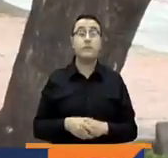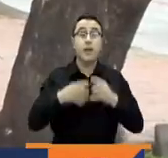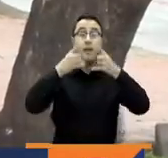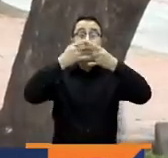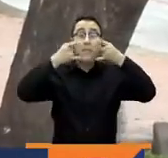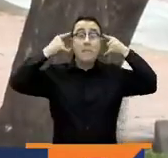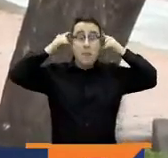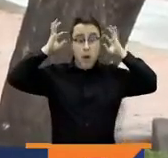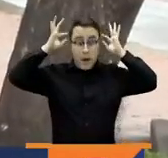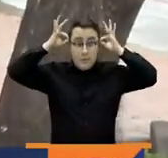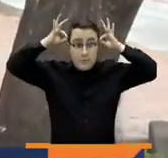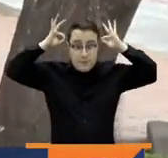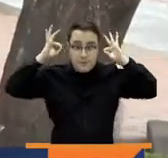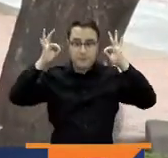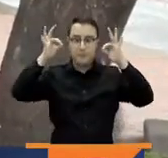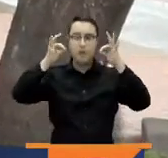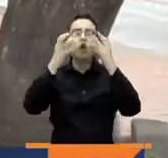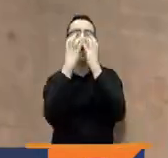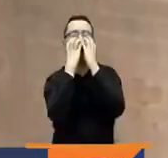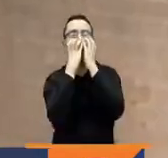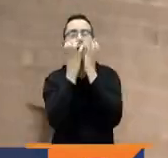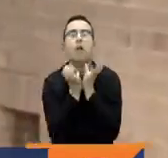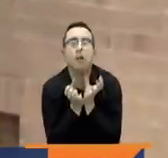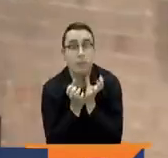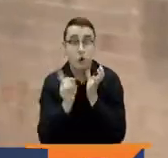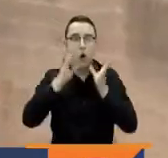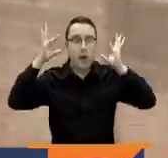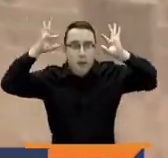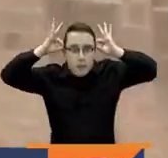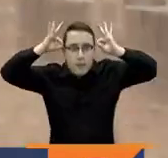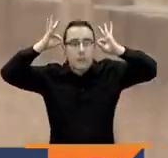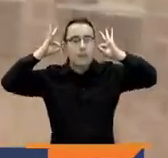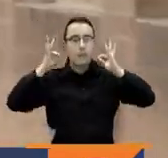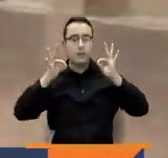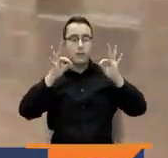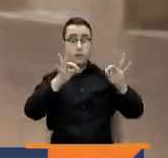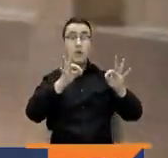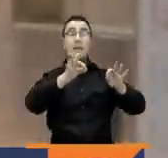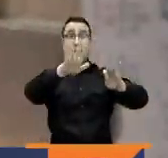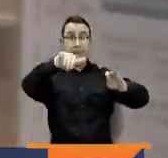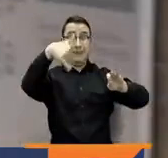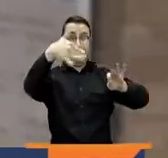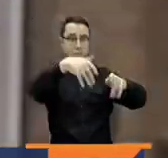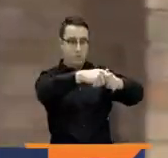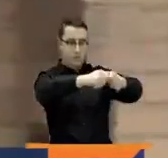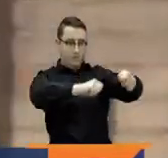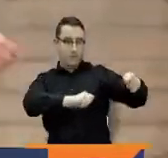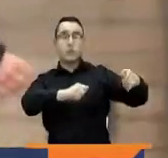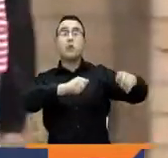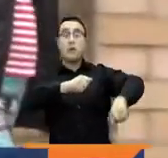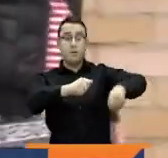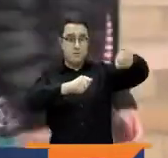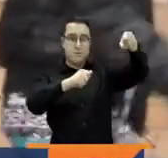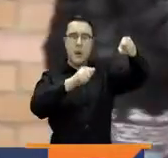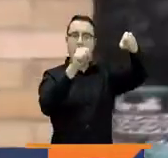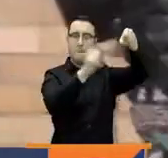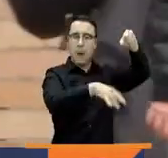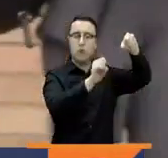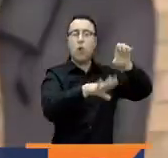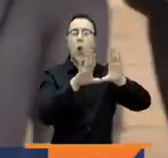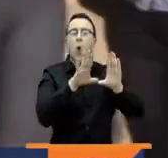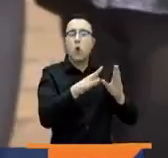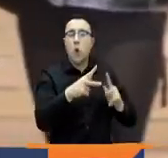o tirillas de soporte y no desde la superficie de este. Y al momento de desecharlo debe ser depositado en canecas destinadas para la disposición de